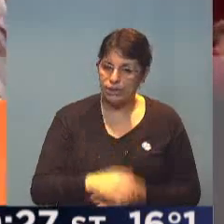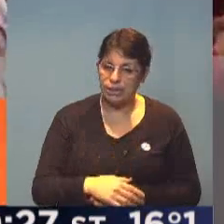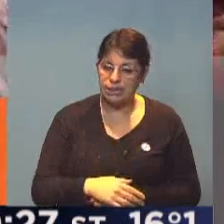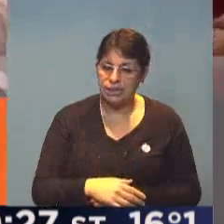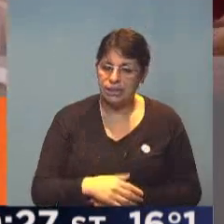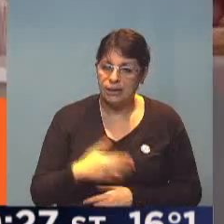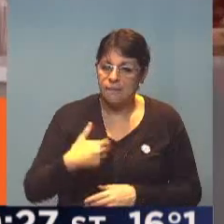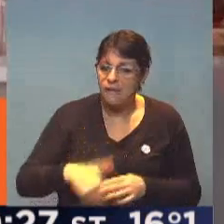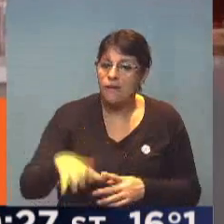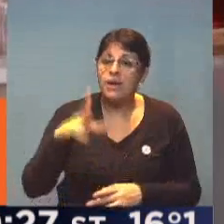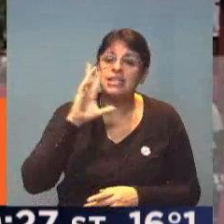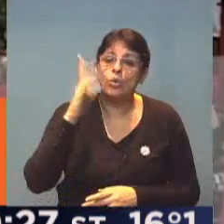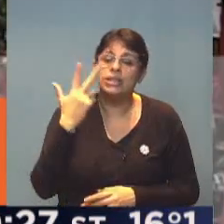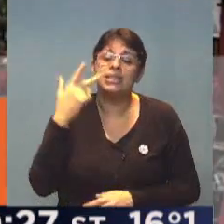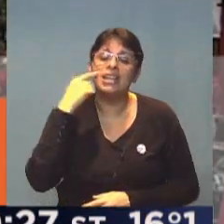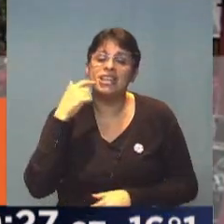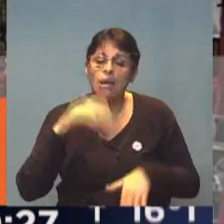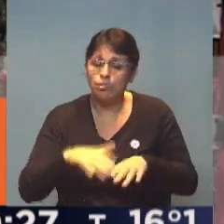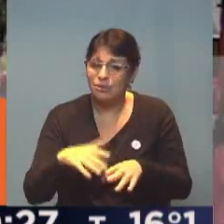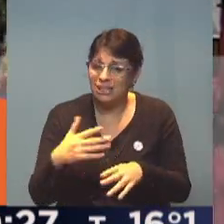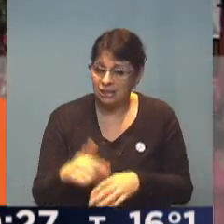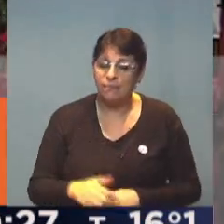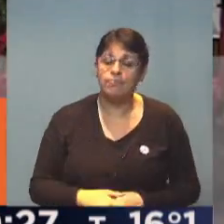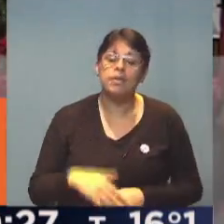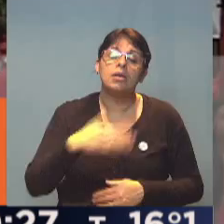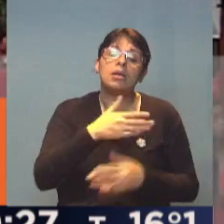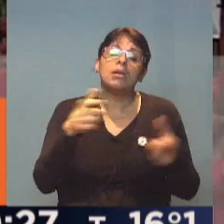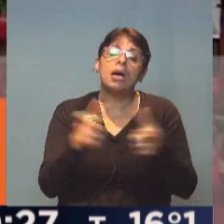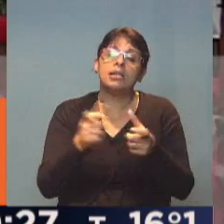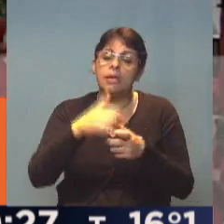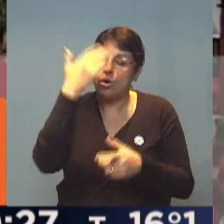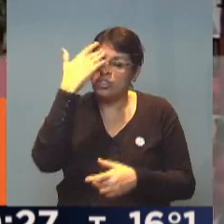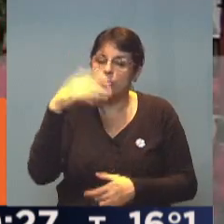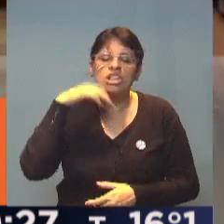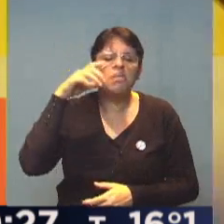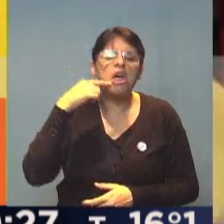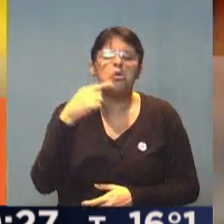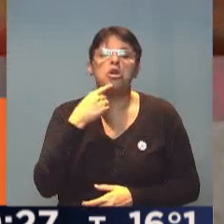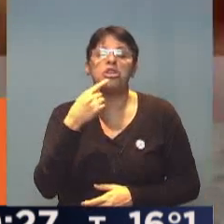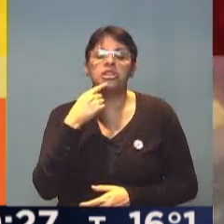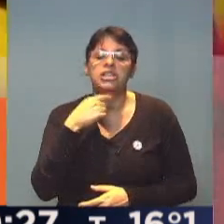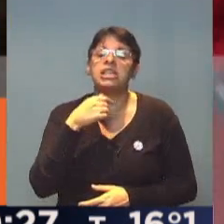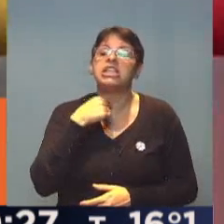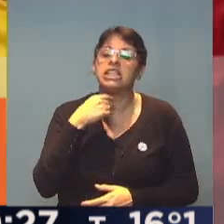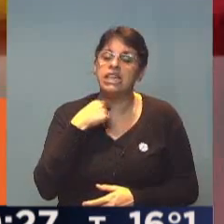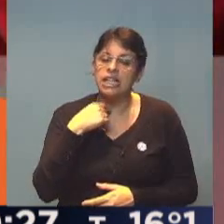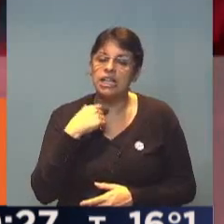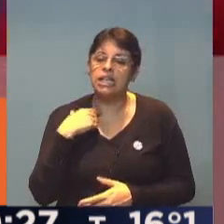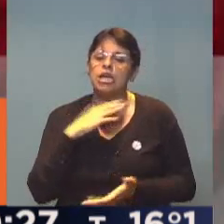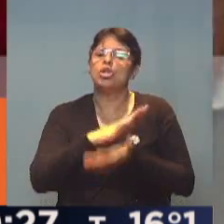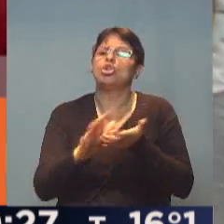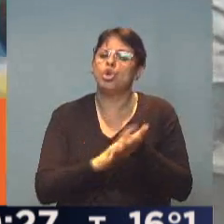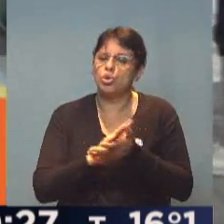exactamente 53 días de protestas. Para Maduro, la Asamblea Constituyente es el mecanismo que va a permitir enfrentar los planes desestabilizadores de la